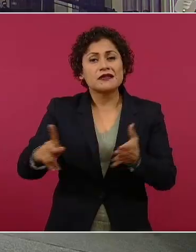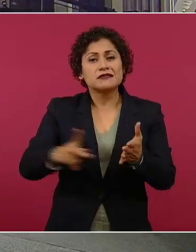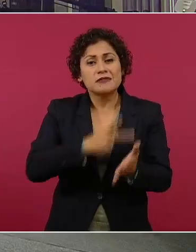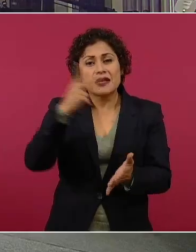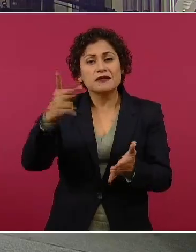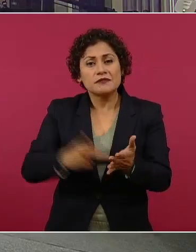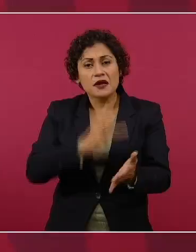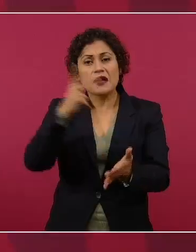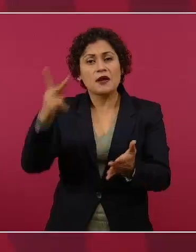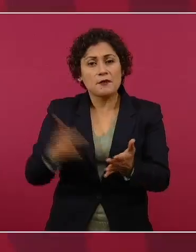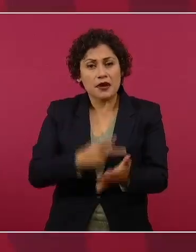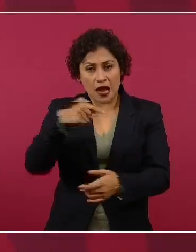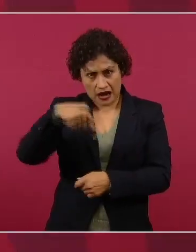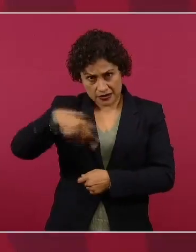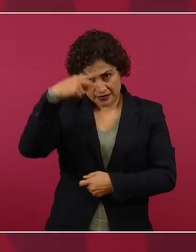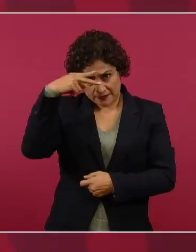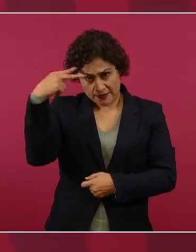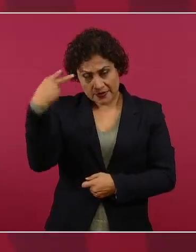y